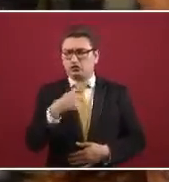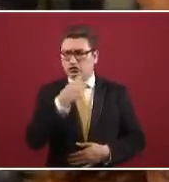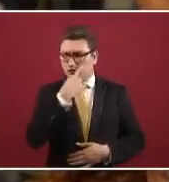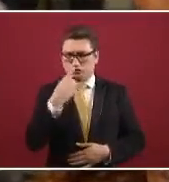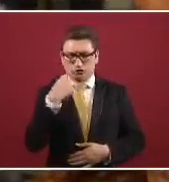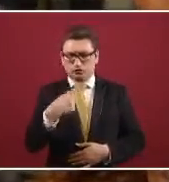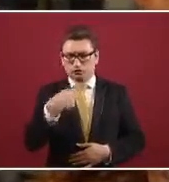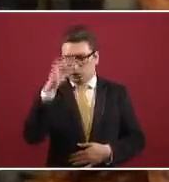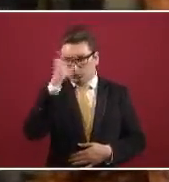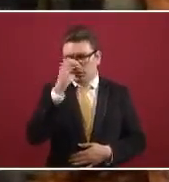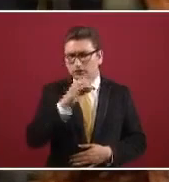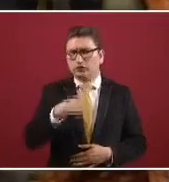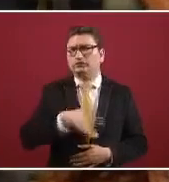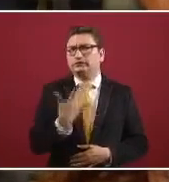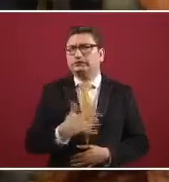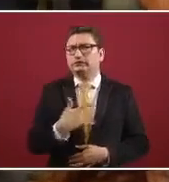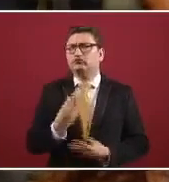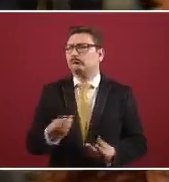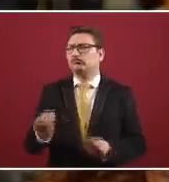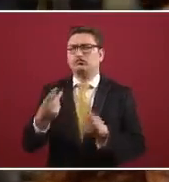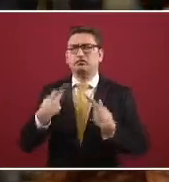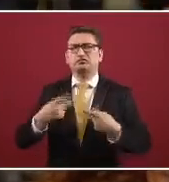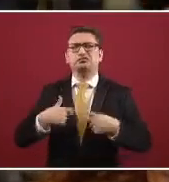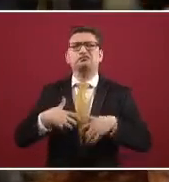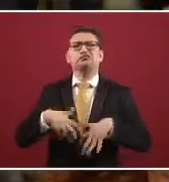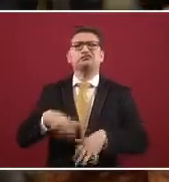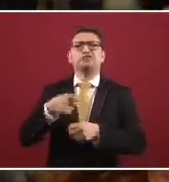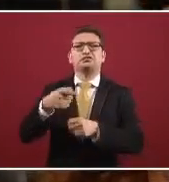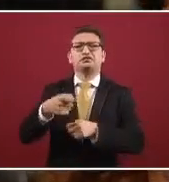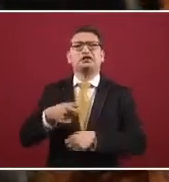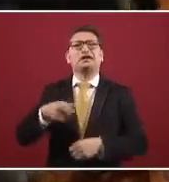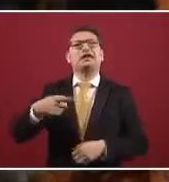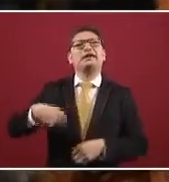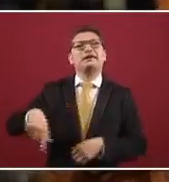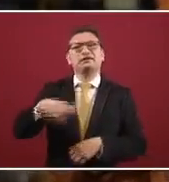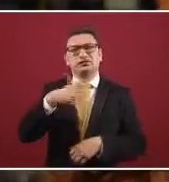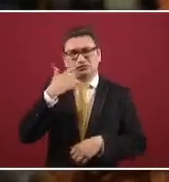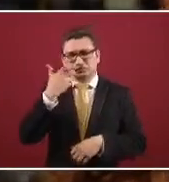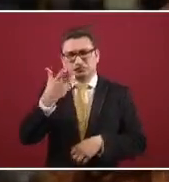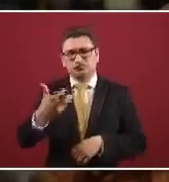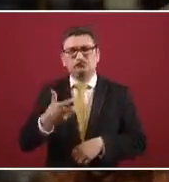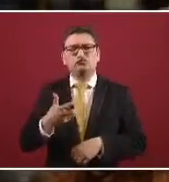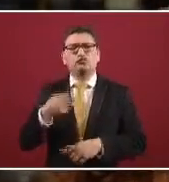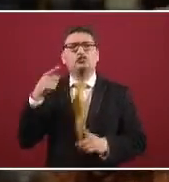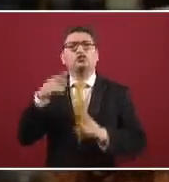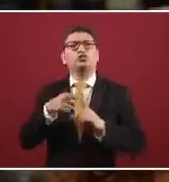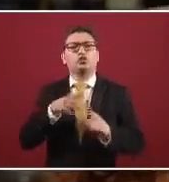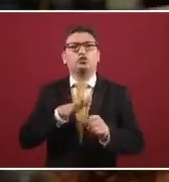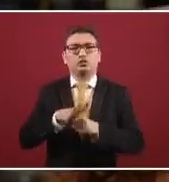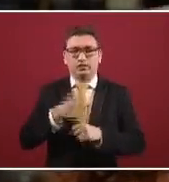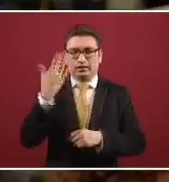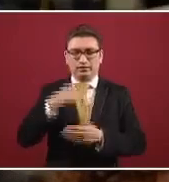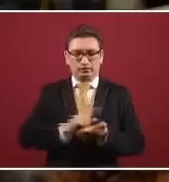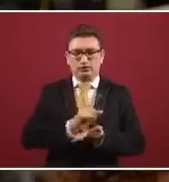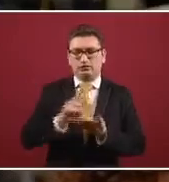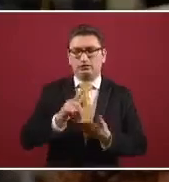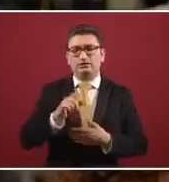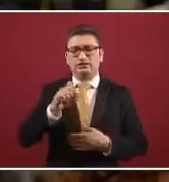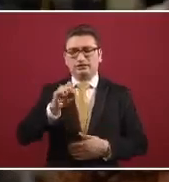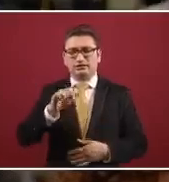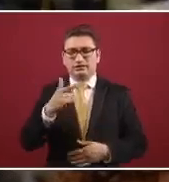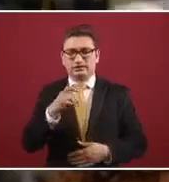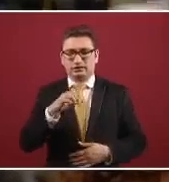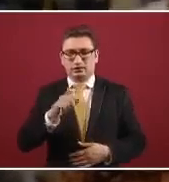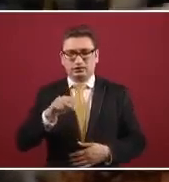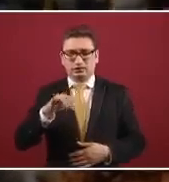reflexión sobre este sentir de muchos ciudadanos de a pie que van, creo, de la mano con un tuit de Santiago Nieto, director de la Unidad